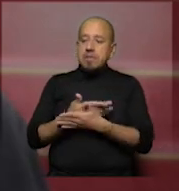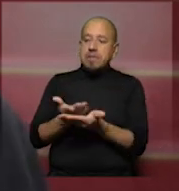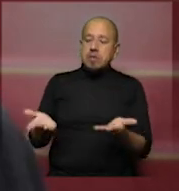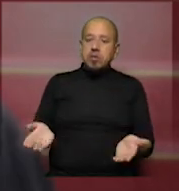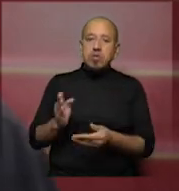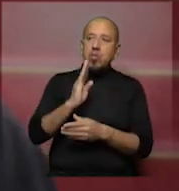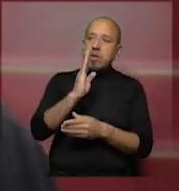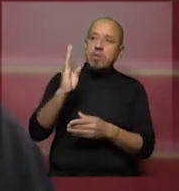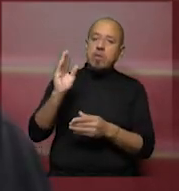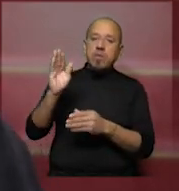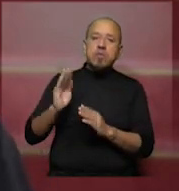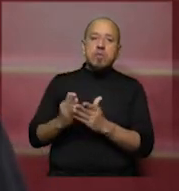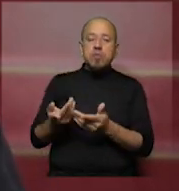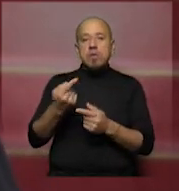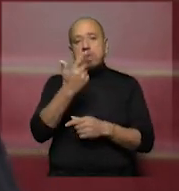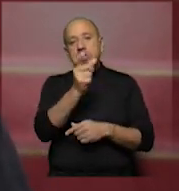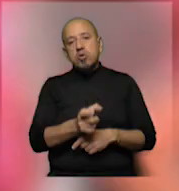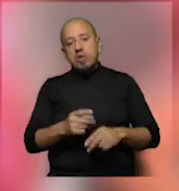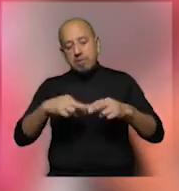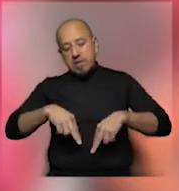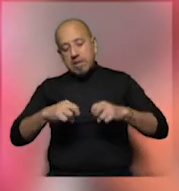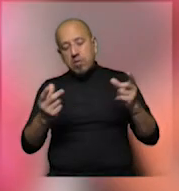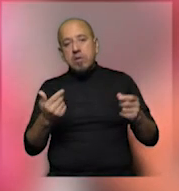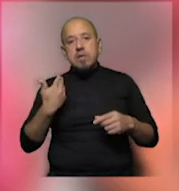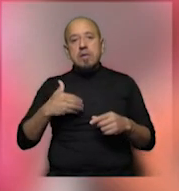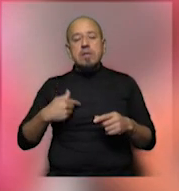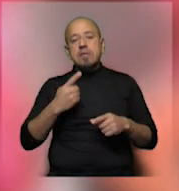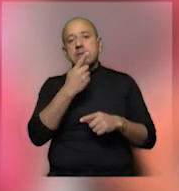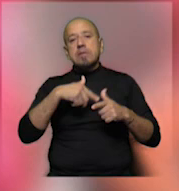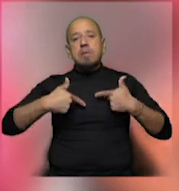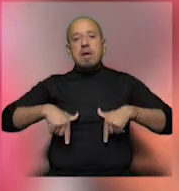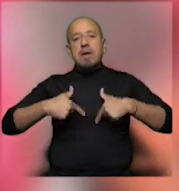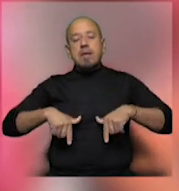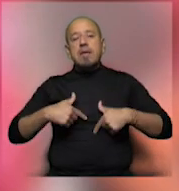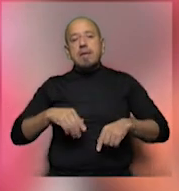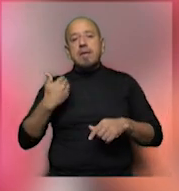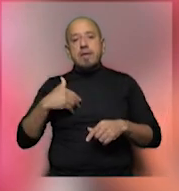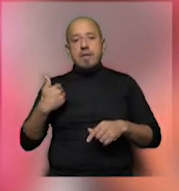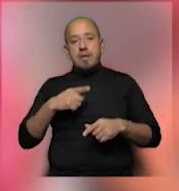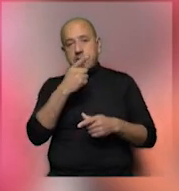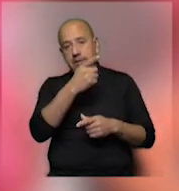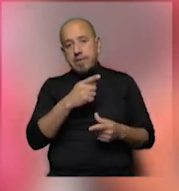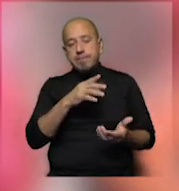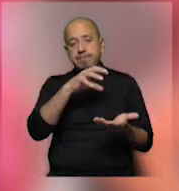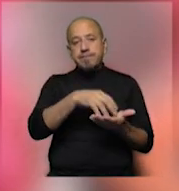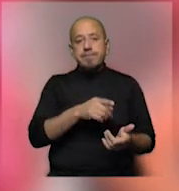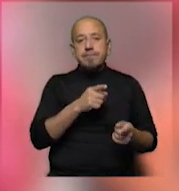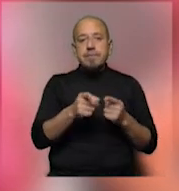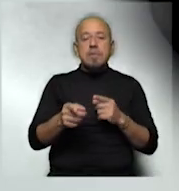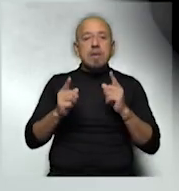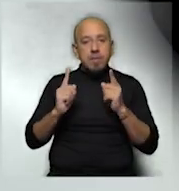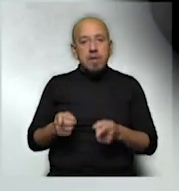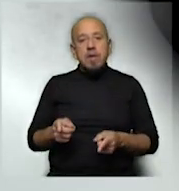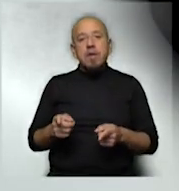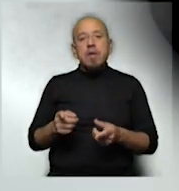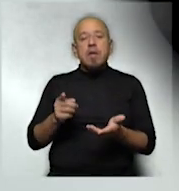un investigador argentino, Gabriel Arango, que va a ser en la Embajada de Argentina. Vamos a tener también, tuvimos